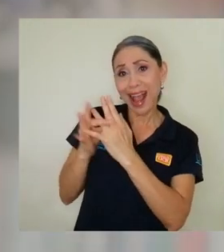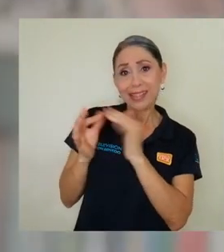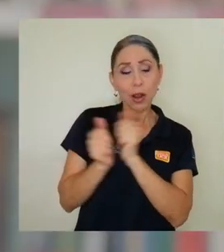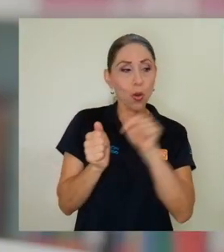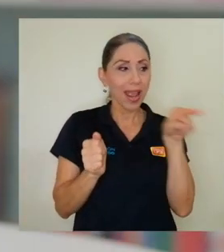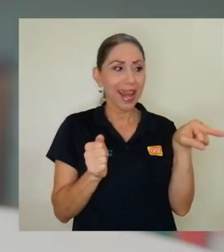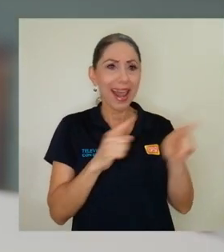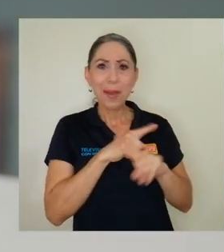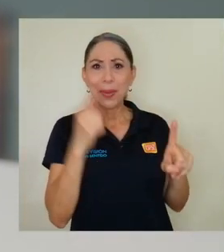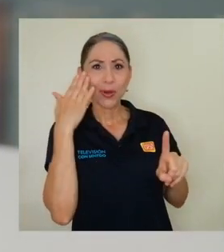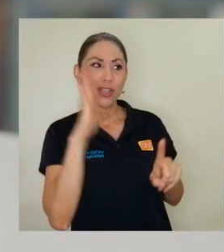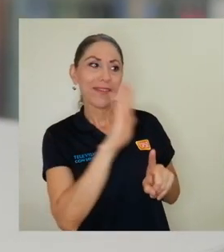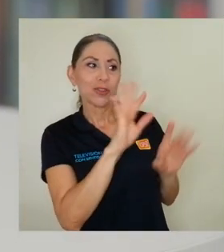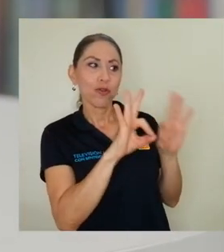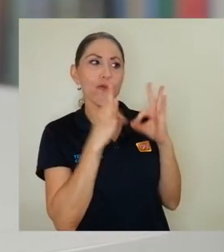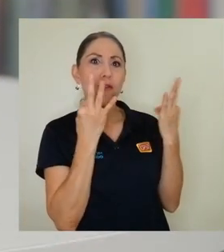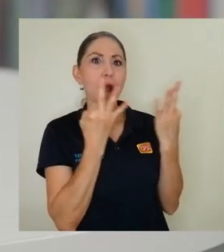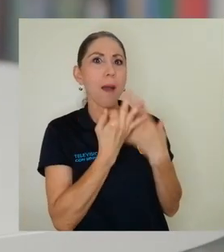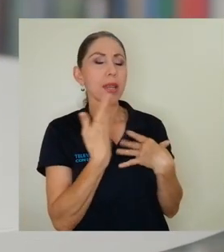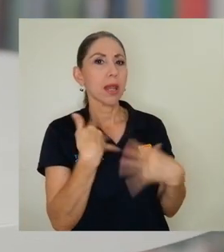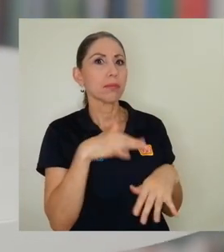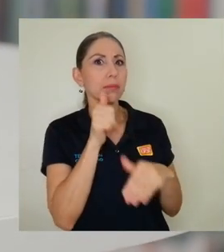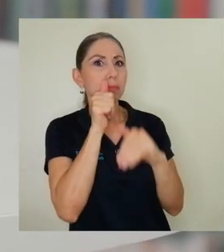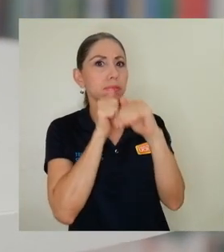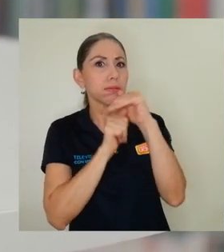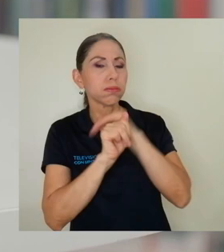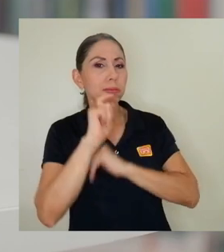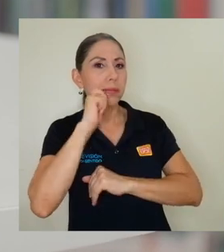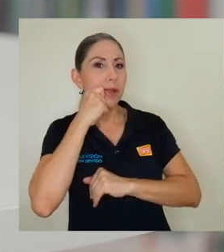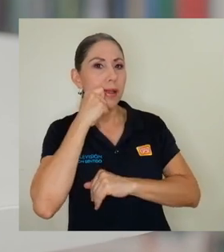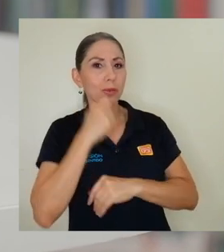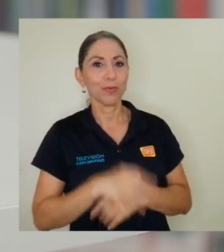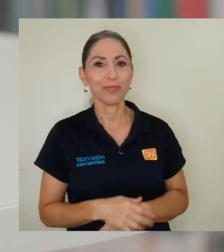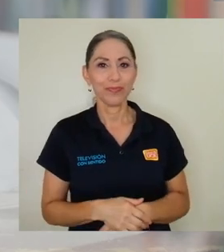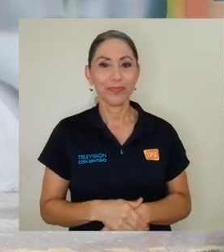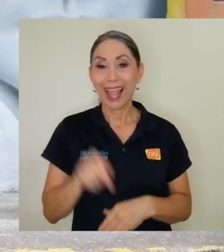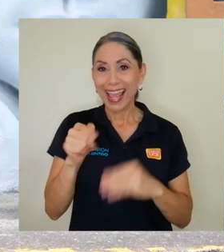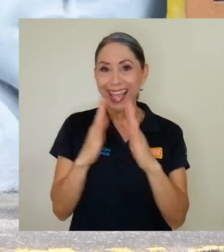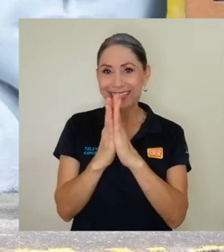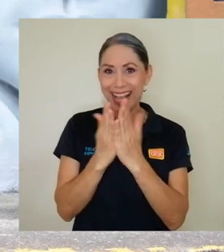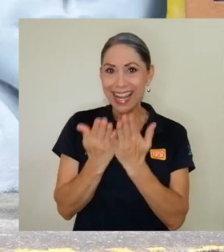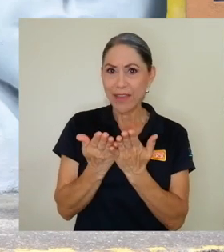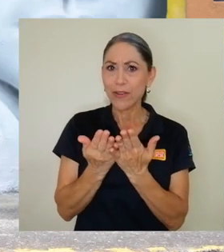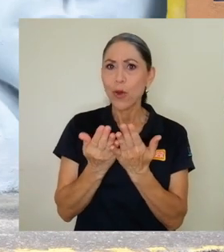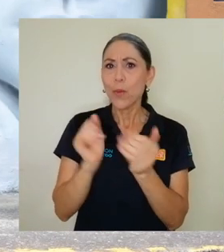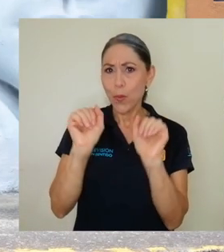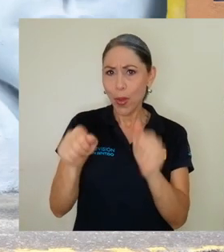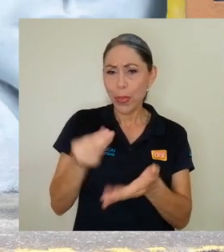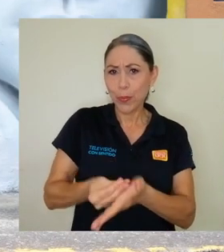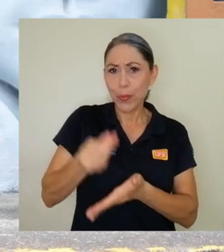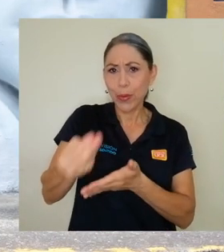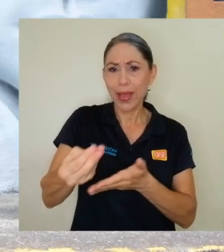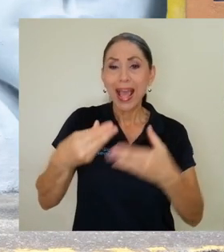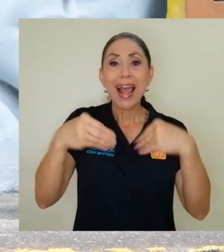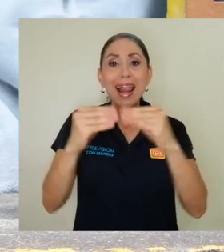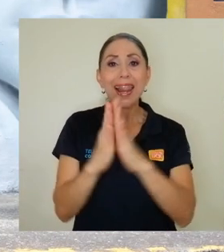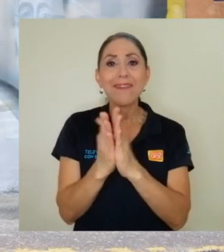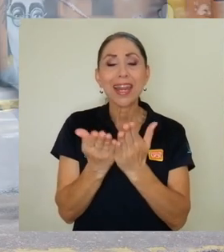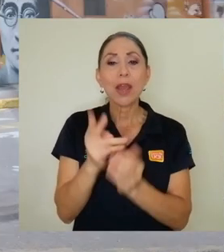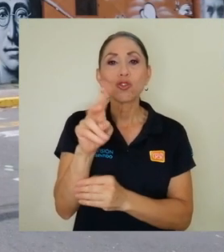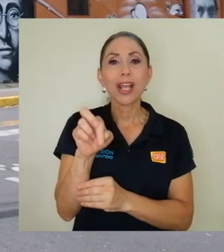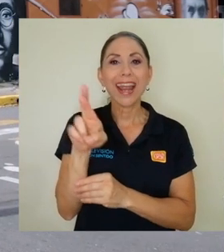él sin saber que su familia esconde un gran secreto. Este libro está disponible en la librería